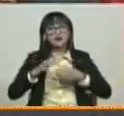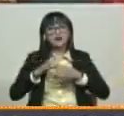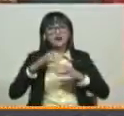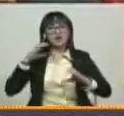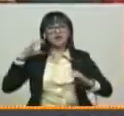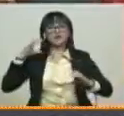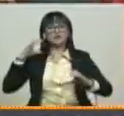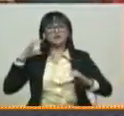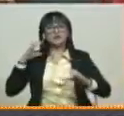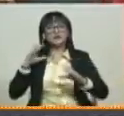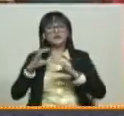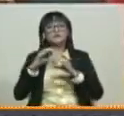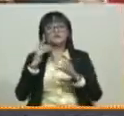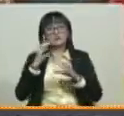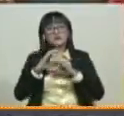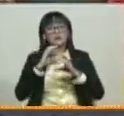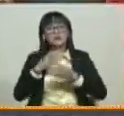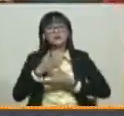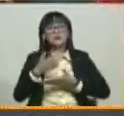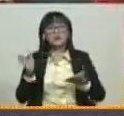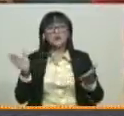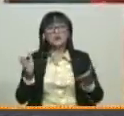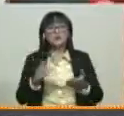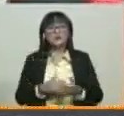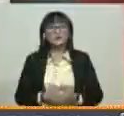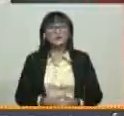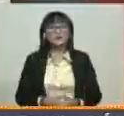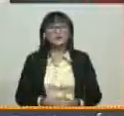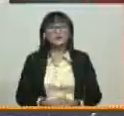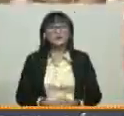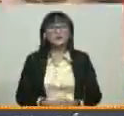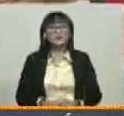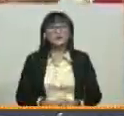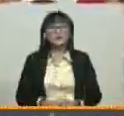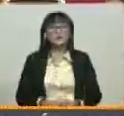para todo el transporte público.